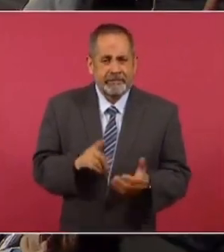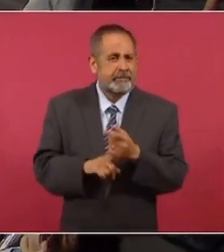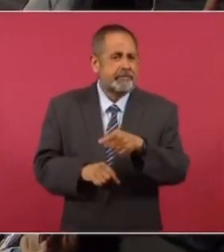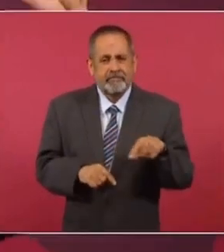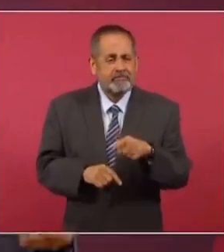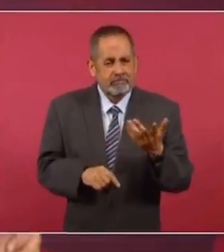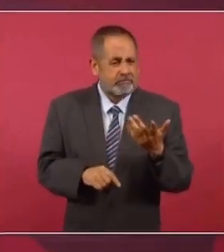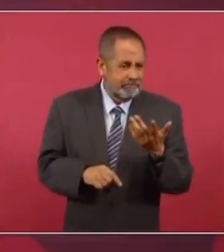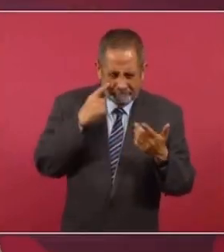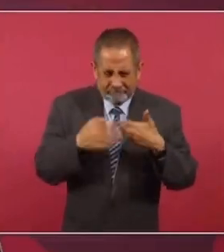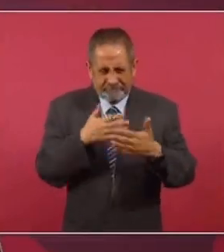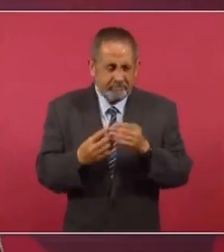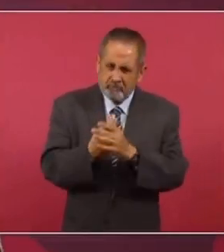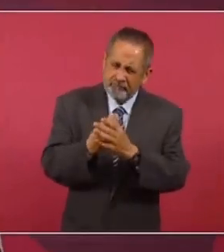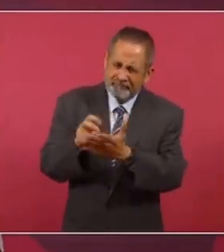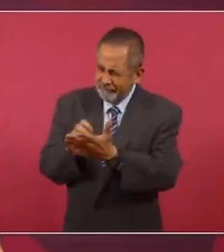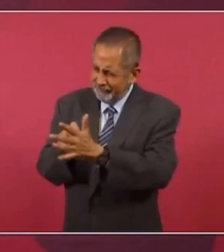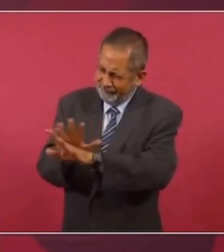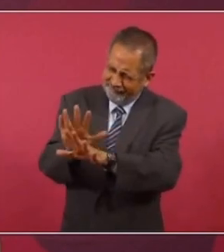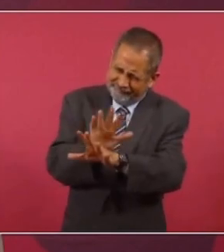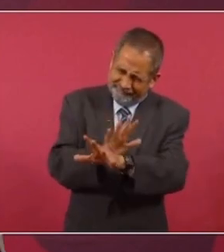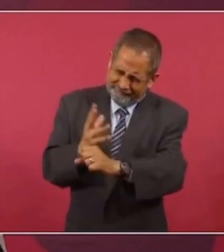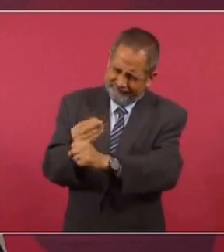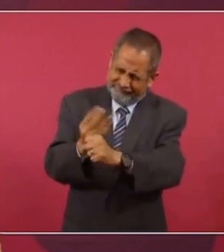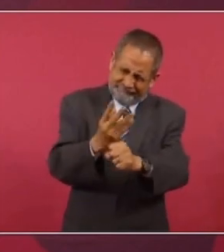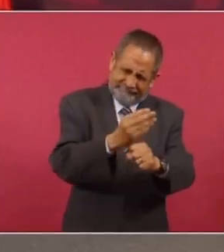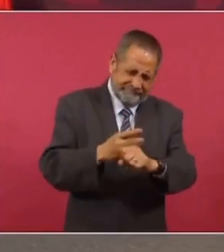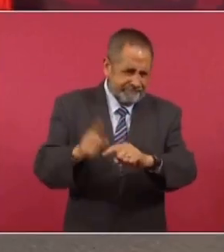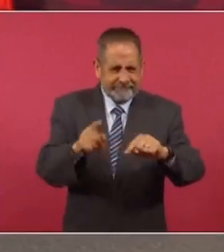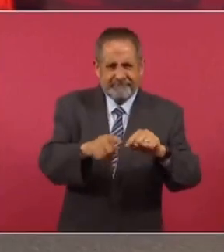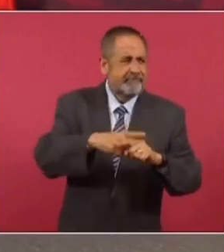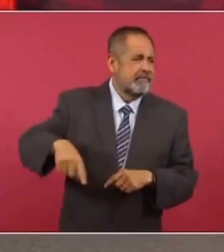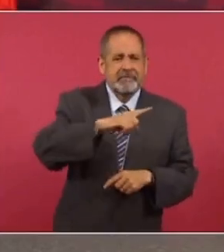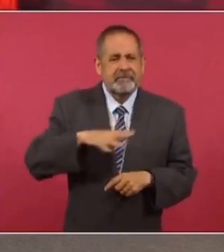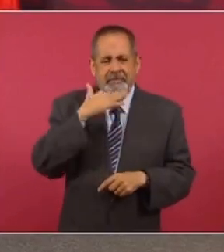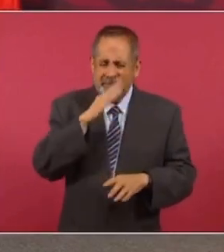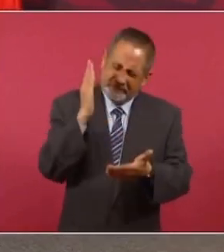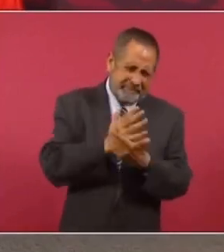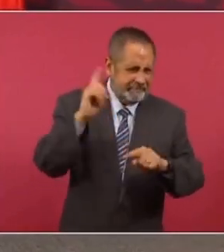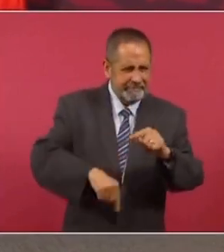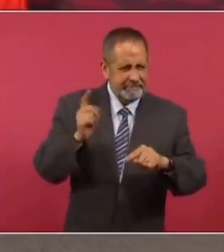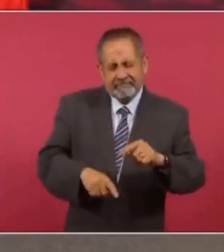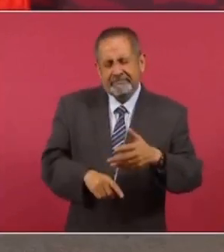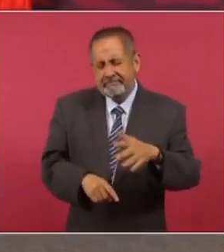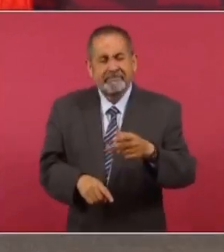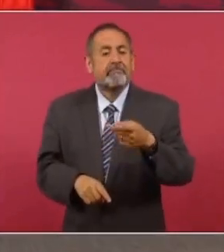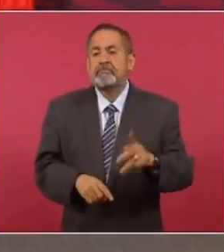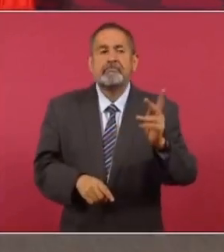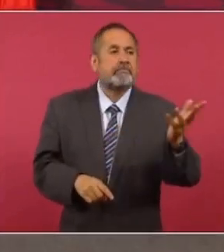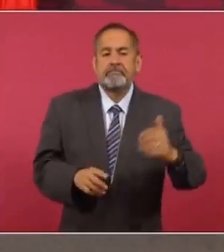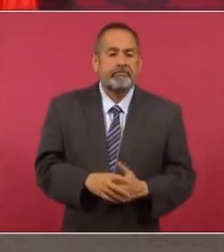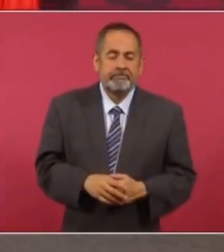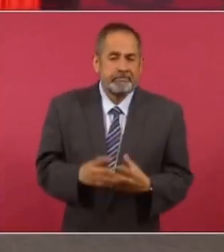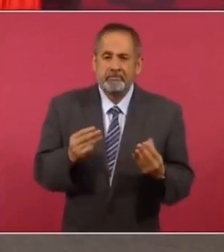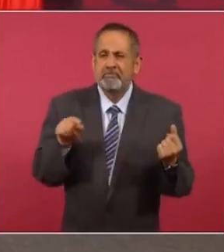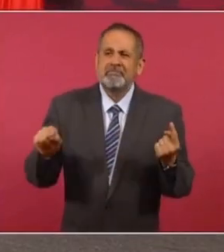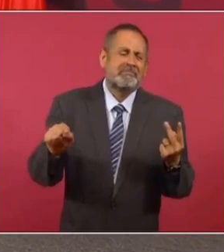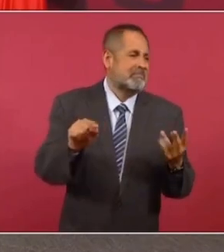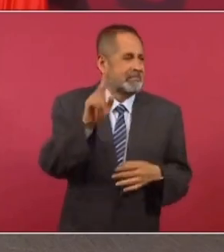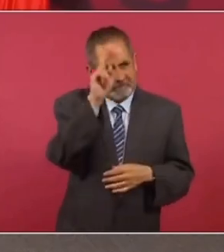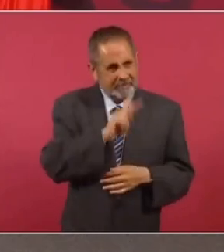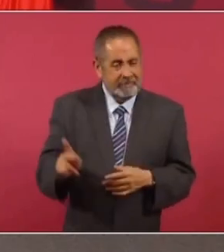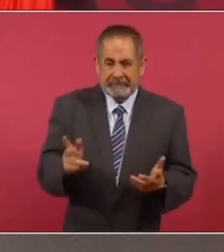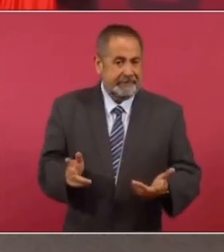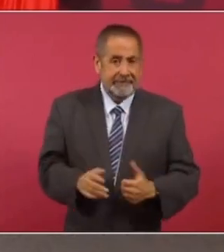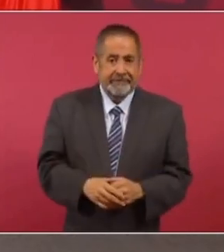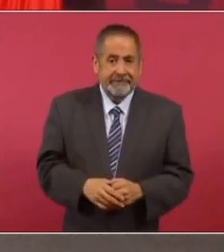iniciamos un proceso de renovación, de purificación de la vida pública, de combate a la corrupción, pero era mucho. La